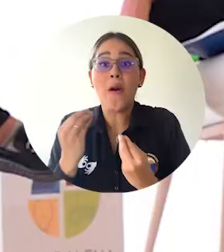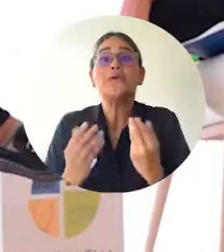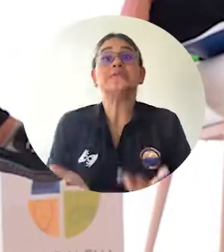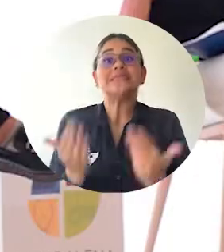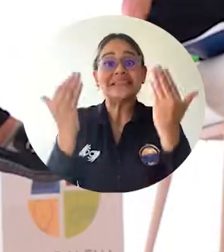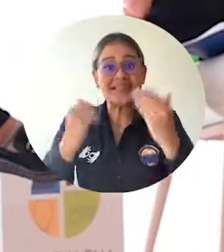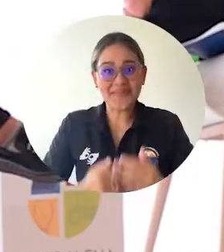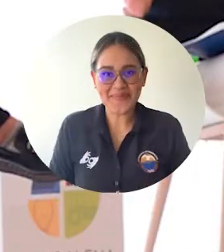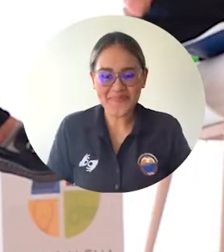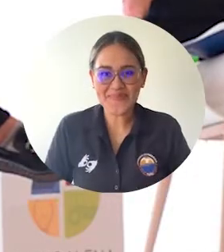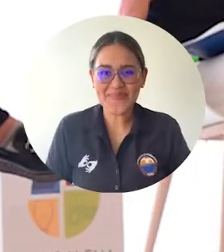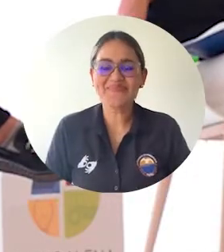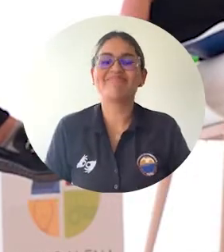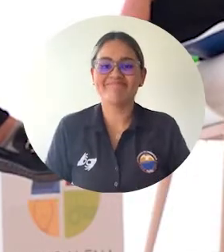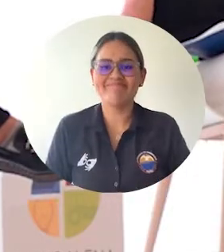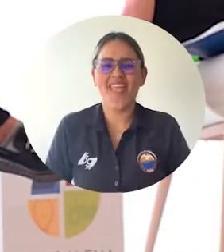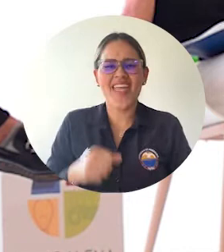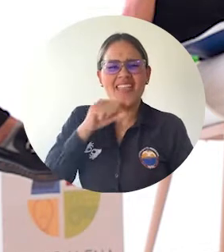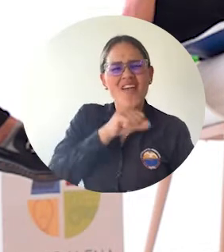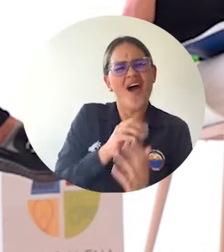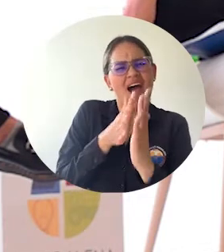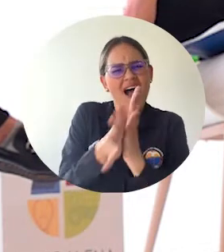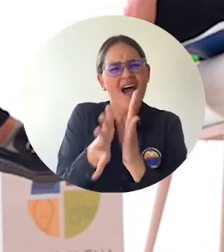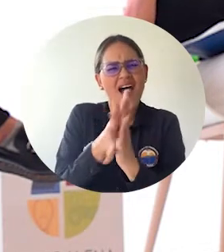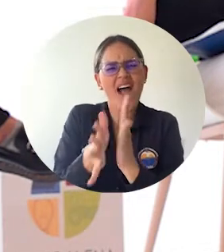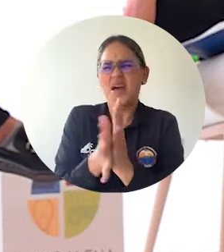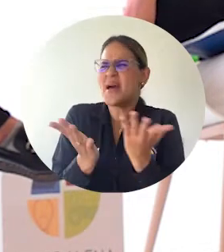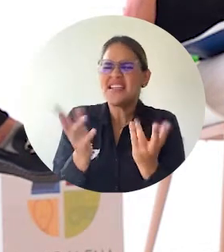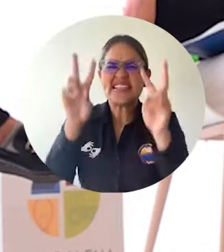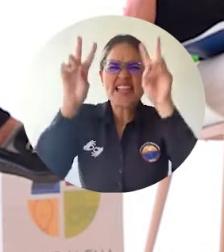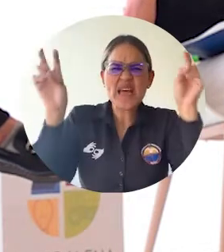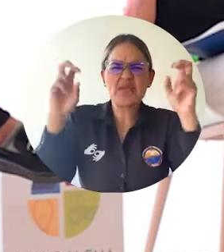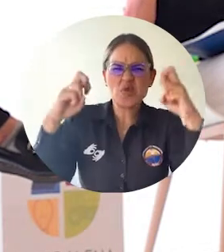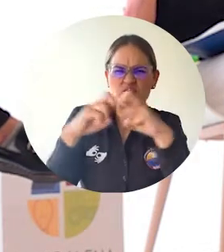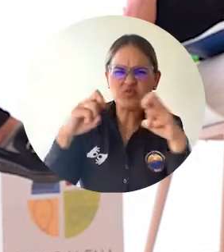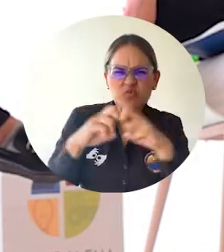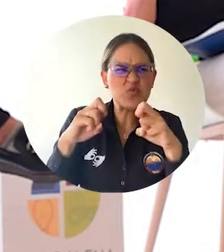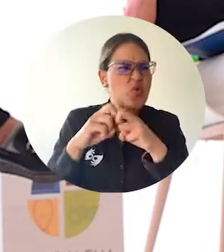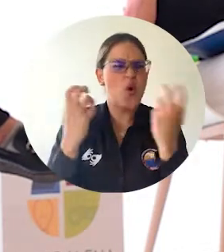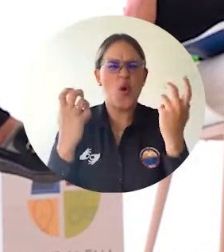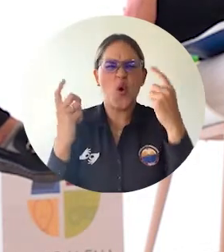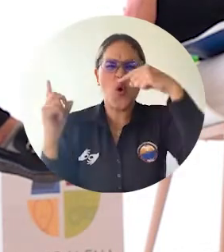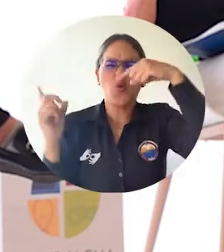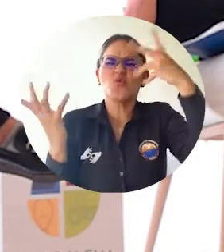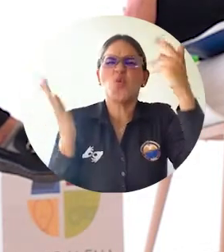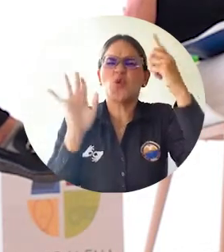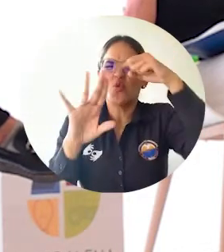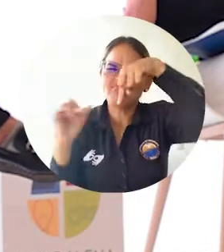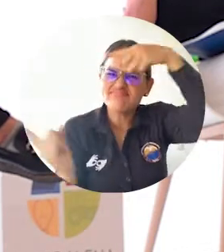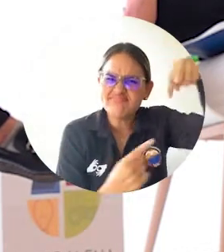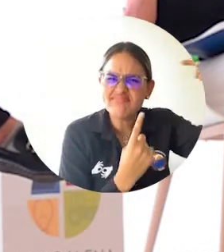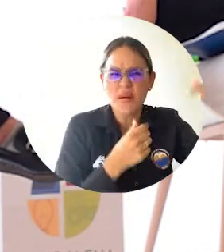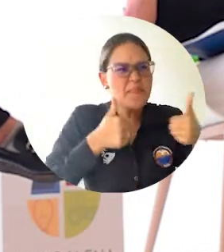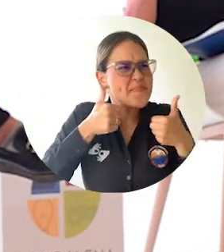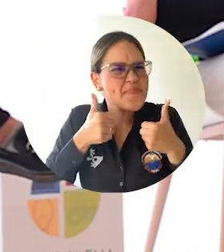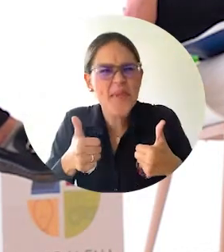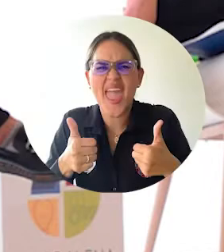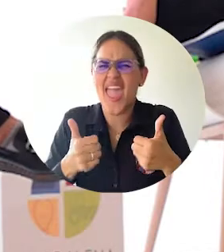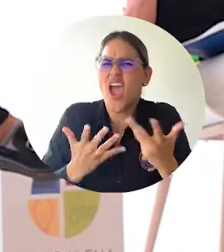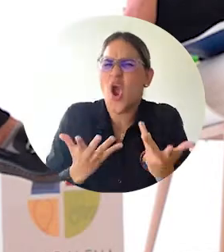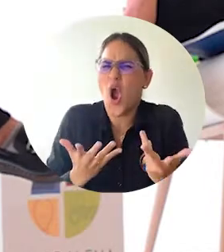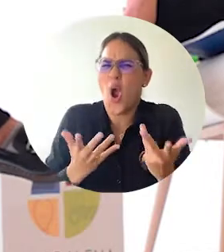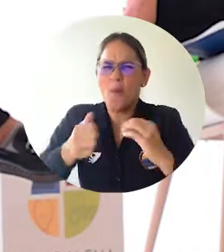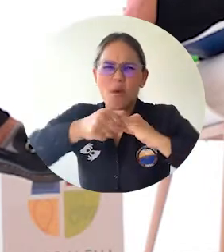otros. Recursos hidrobiológicos, recursos ecosistemas estratégicos, sistemas de generación de energía,